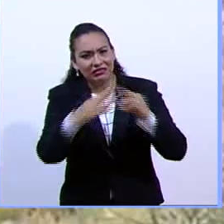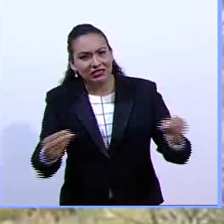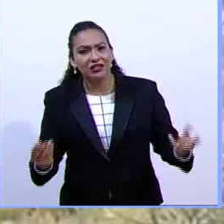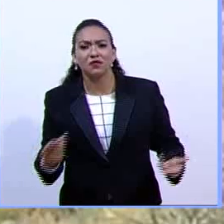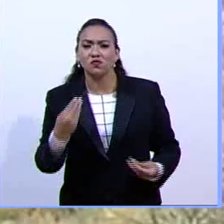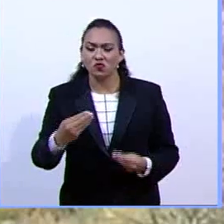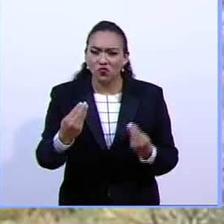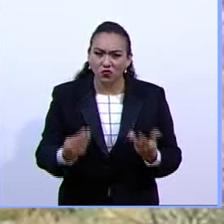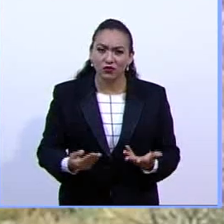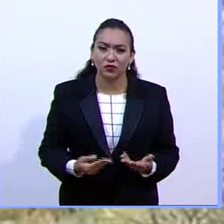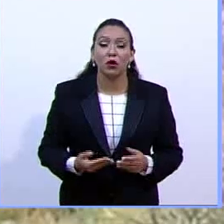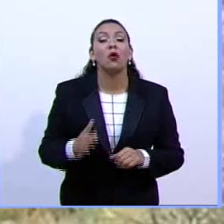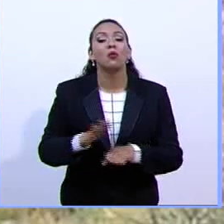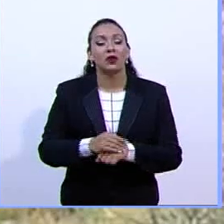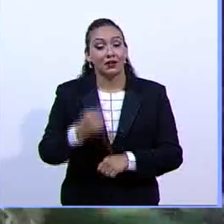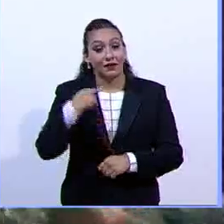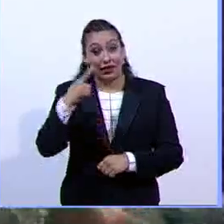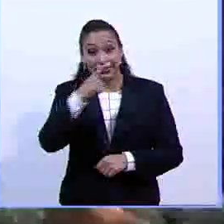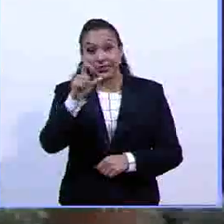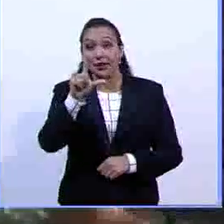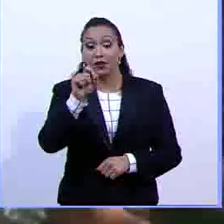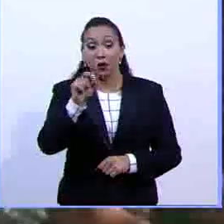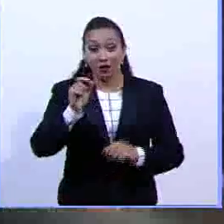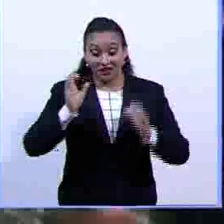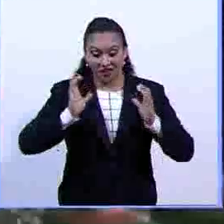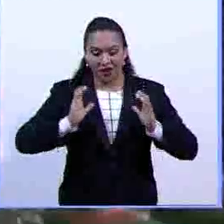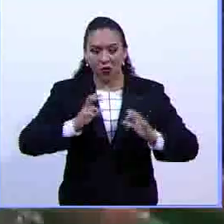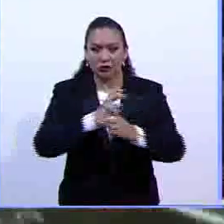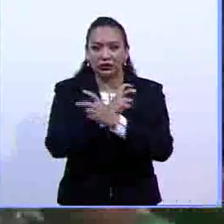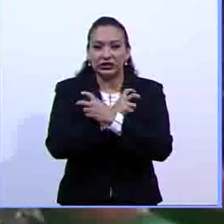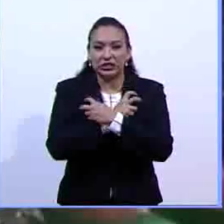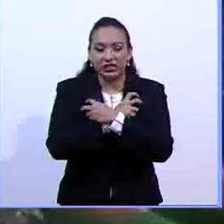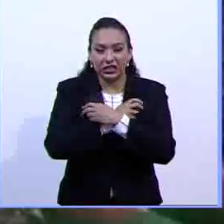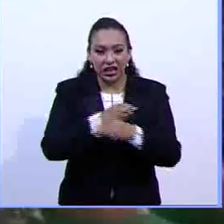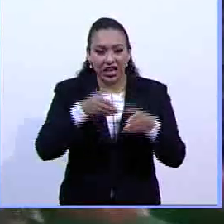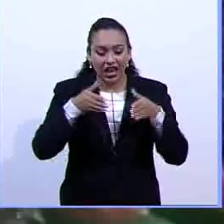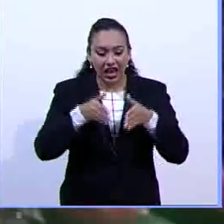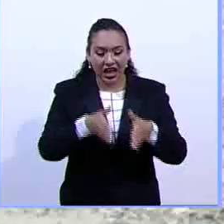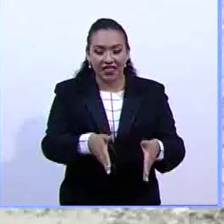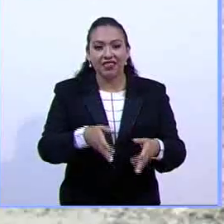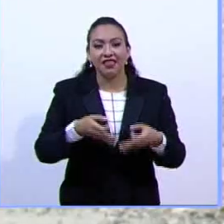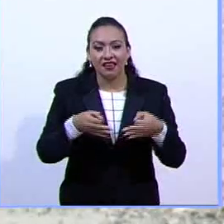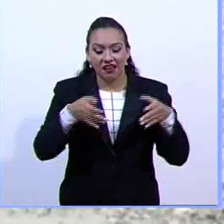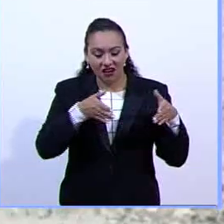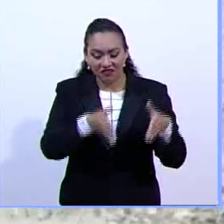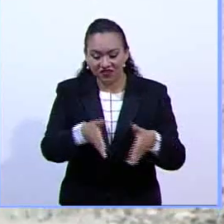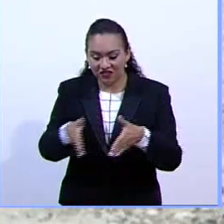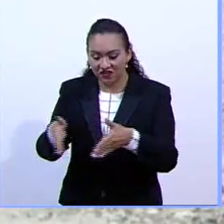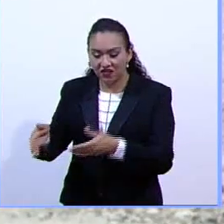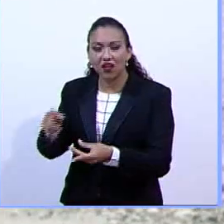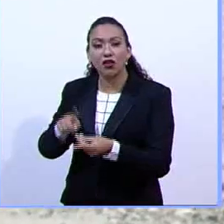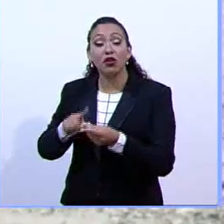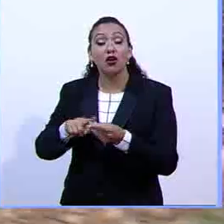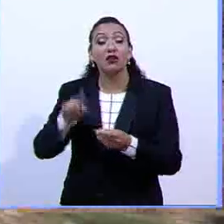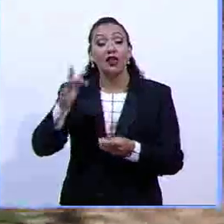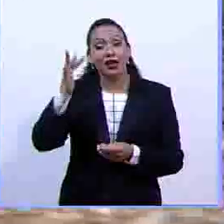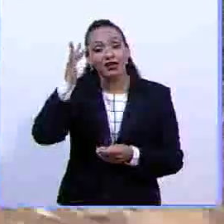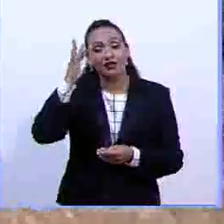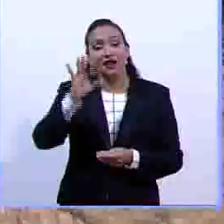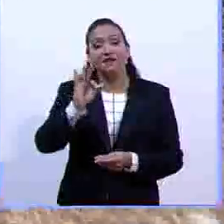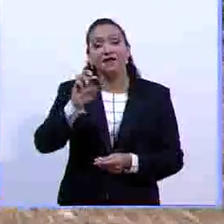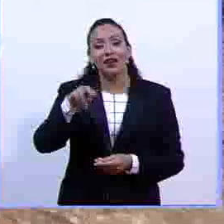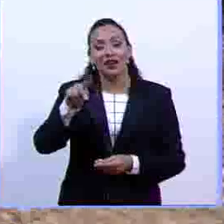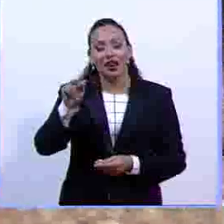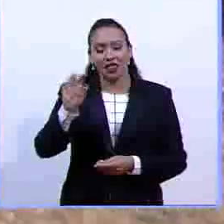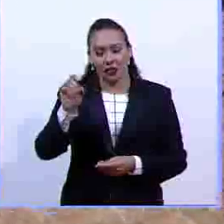se desprende del hallazgo de 120 cadáveres en diversas fosas clandestinas en el municipio de San Fernando, Tamaulipas,